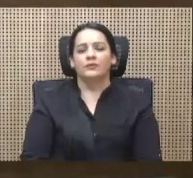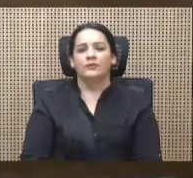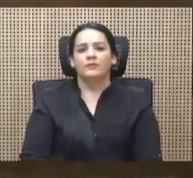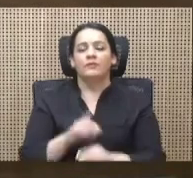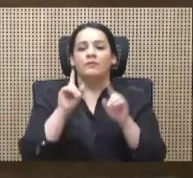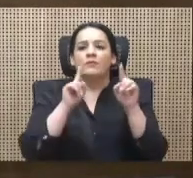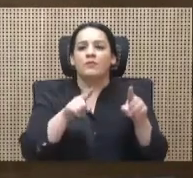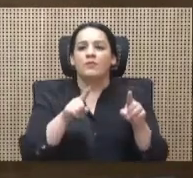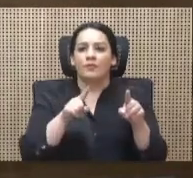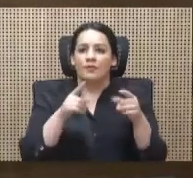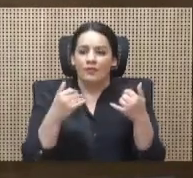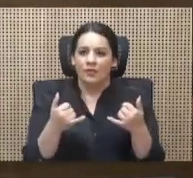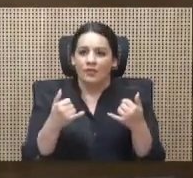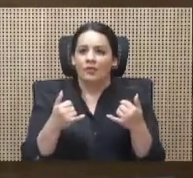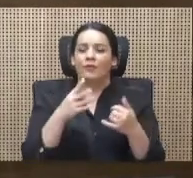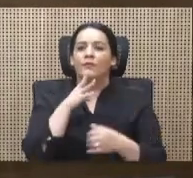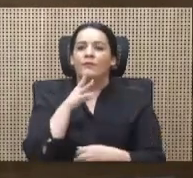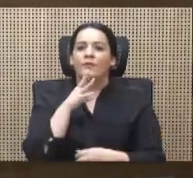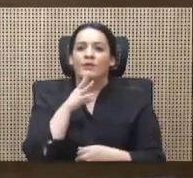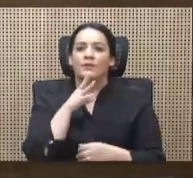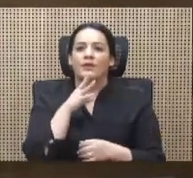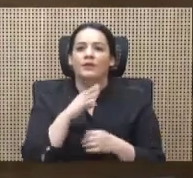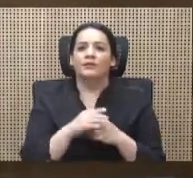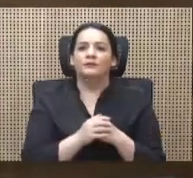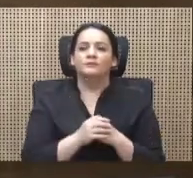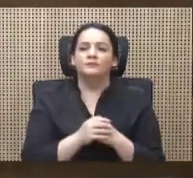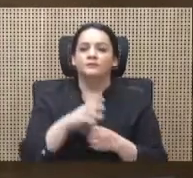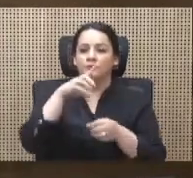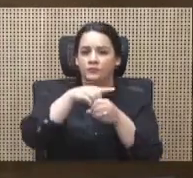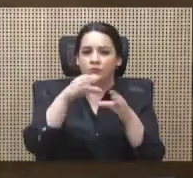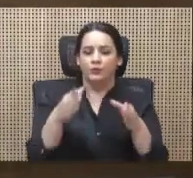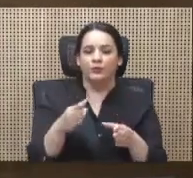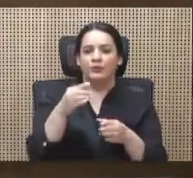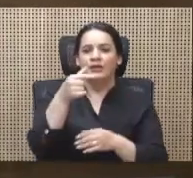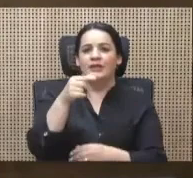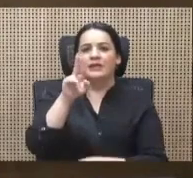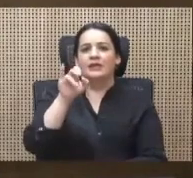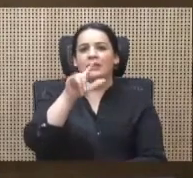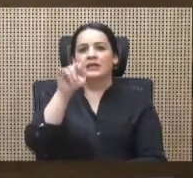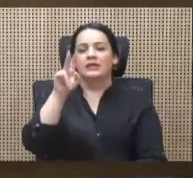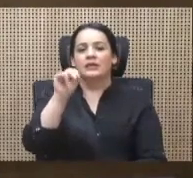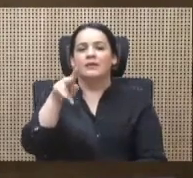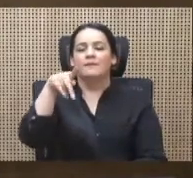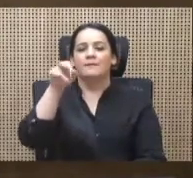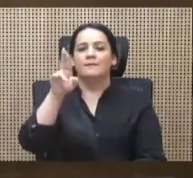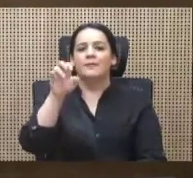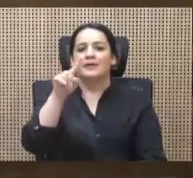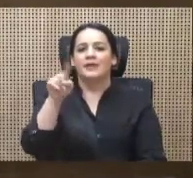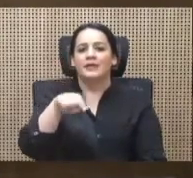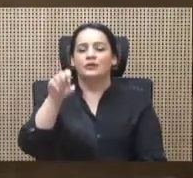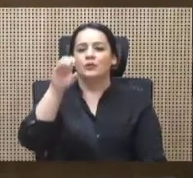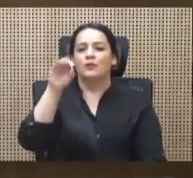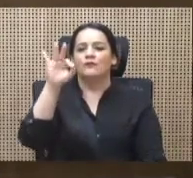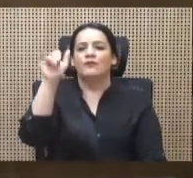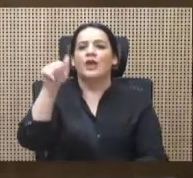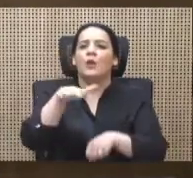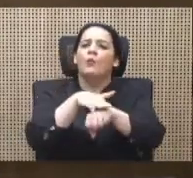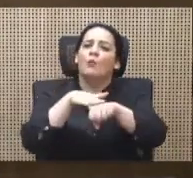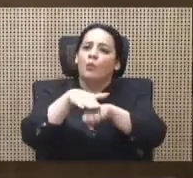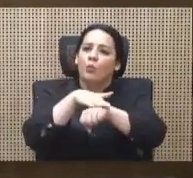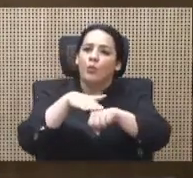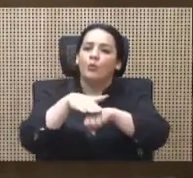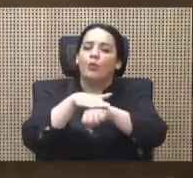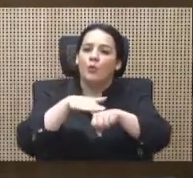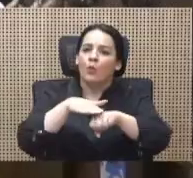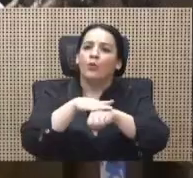Vamos a, le voy a dar la palabra a la diputada Guillén Pérez Sofía, por favor, si, por favor guardar por